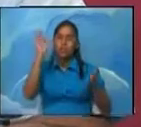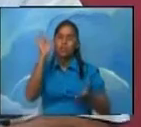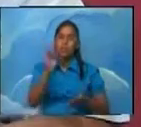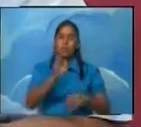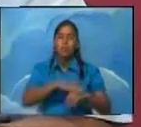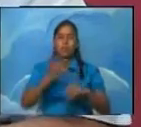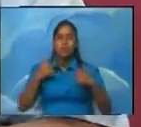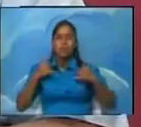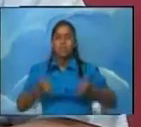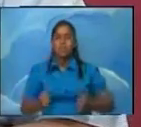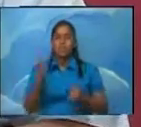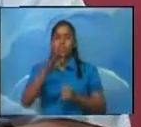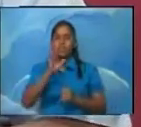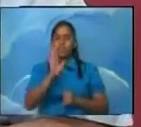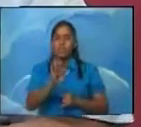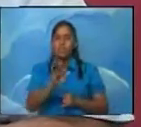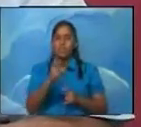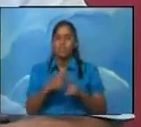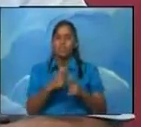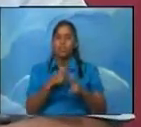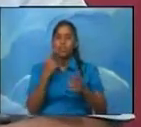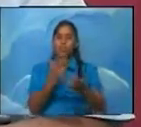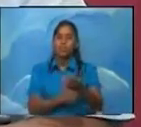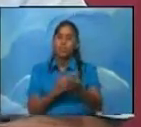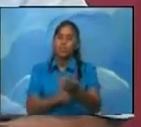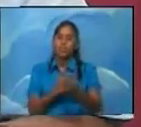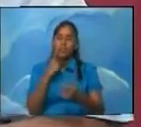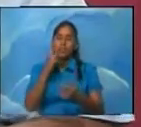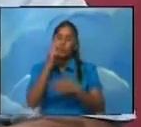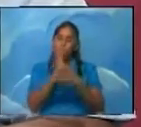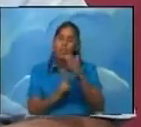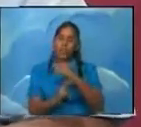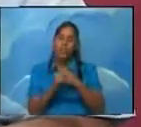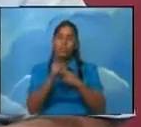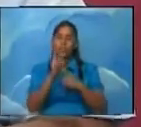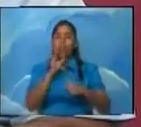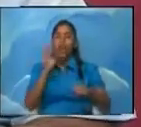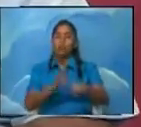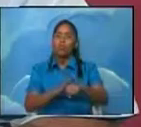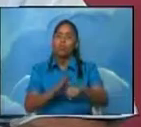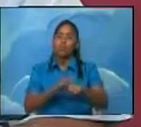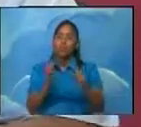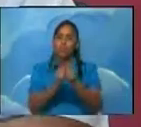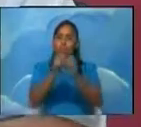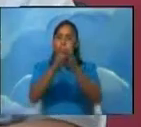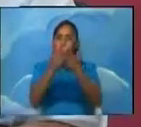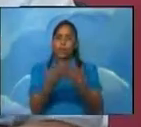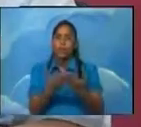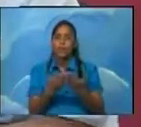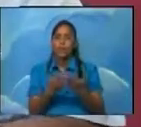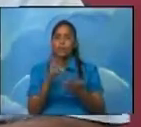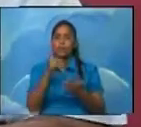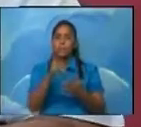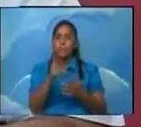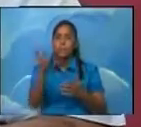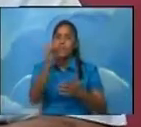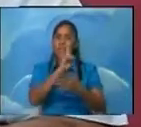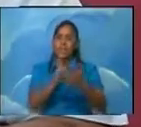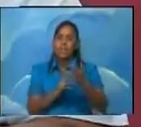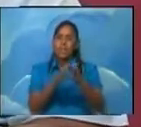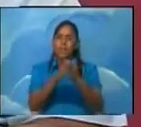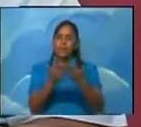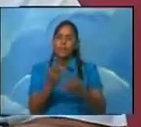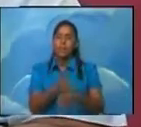andan así? Entonces el hermanito con mucha humildad le dice, hermano, ¿usted ha cumplido con la palabra? Sí, sí. Ah, ¿usted le leía la palabra